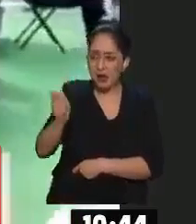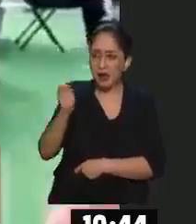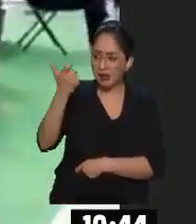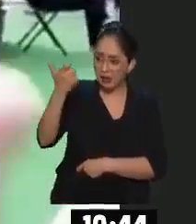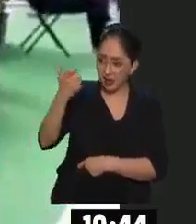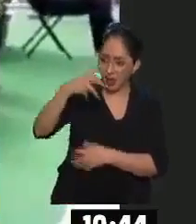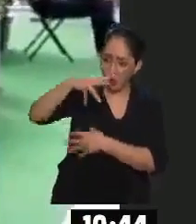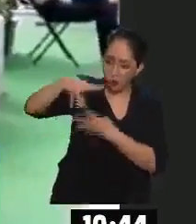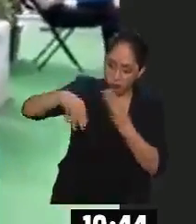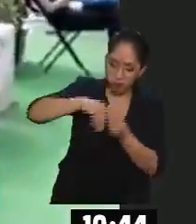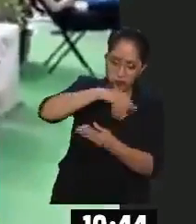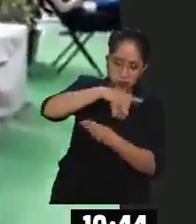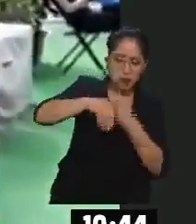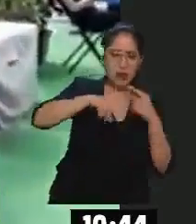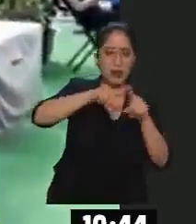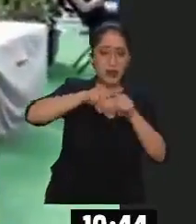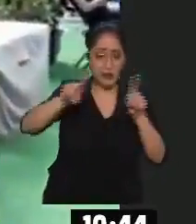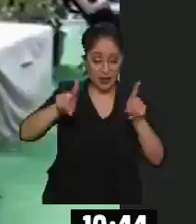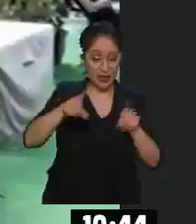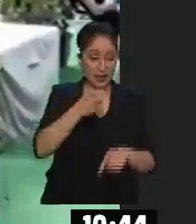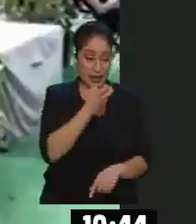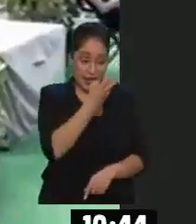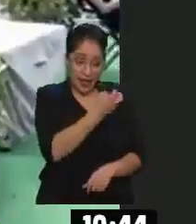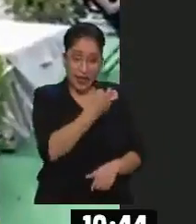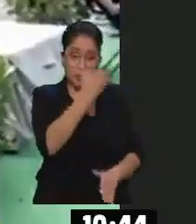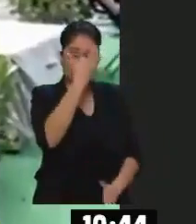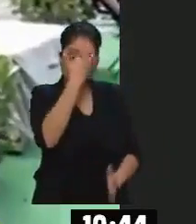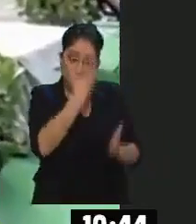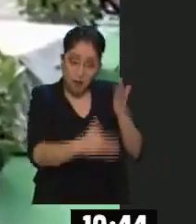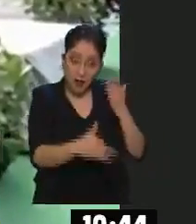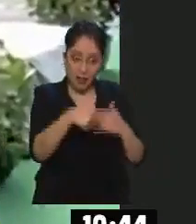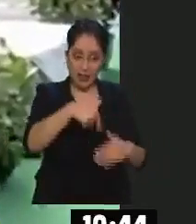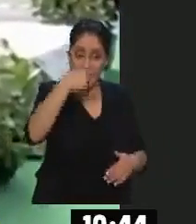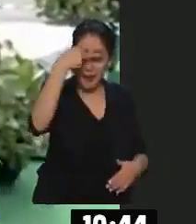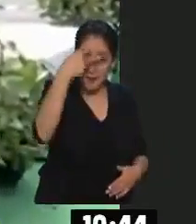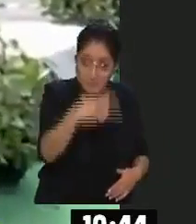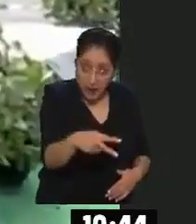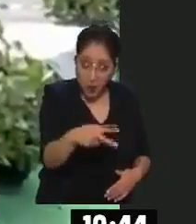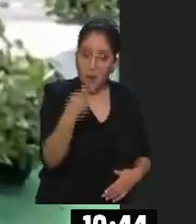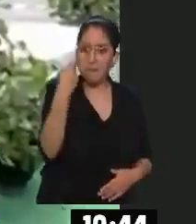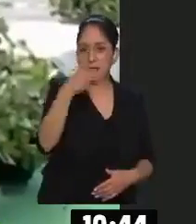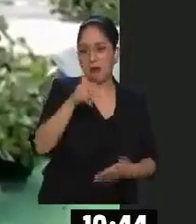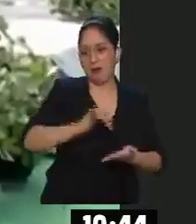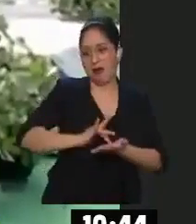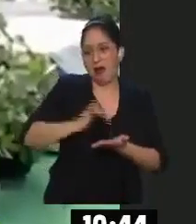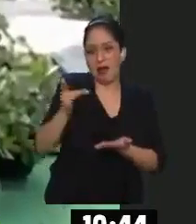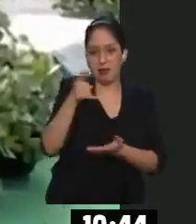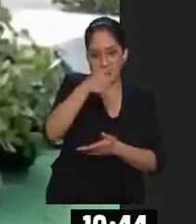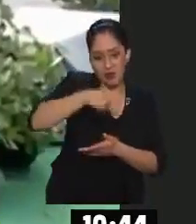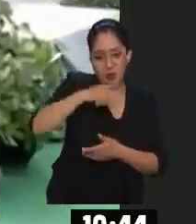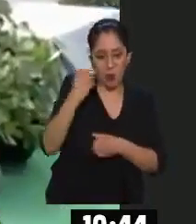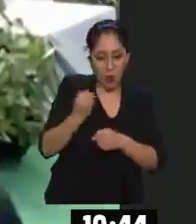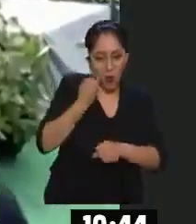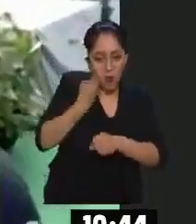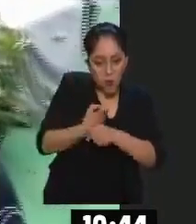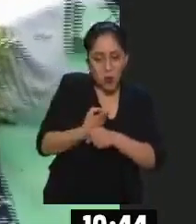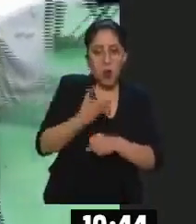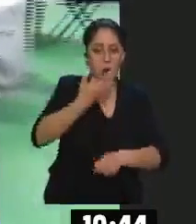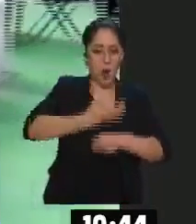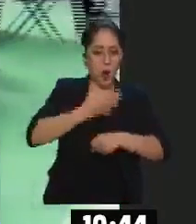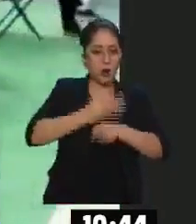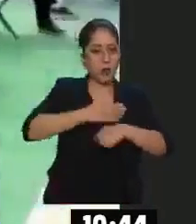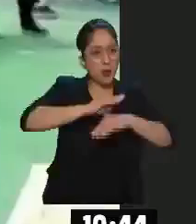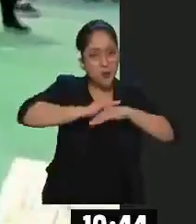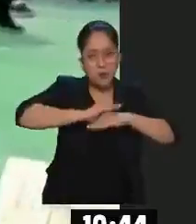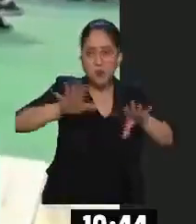es lo que nos falta en México, pero gracias a ustedes, a programas como este, donde nos dan la oportunidad de hablar, y que siempre agradecemos muchísimo, pues esperemos